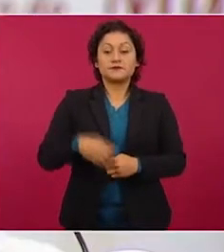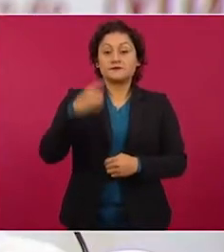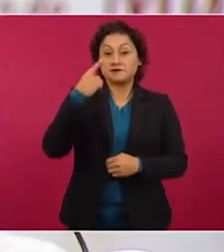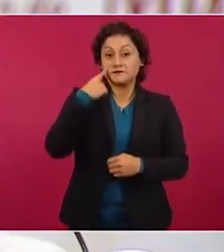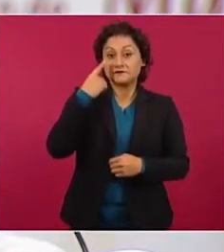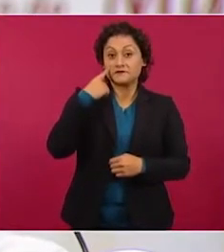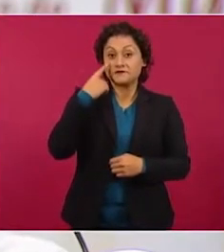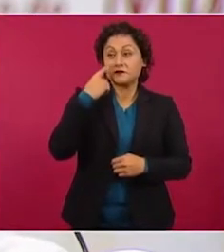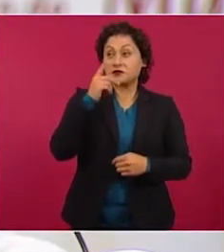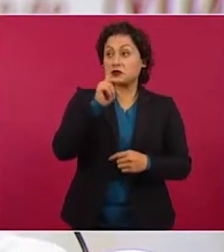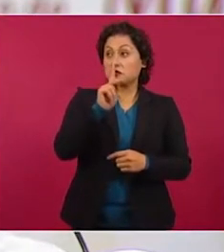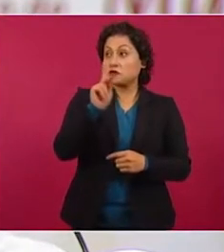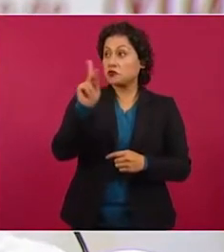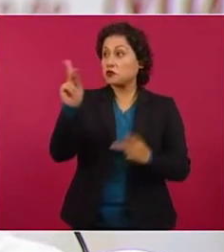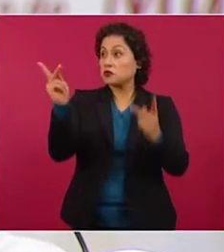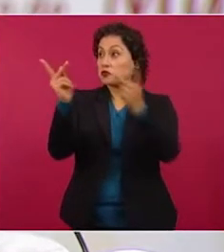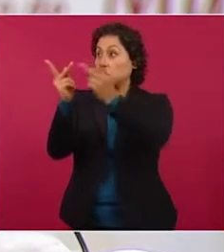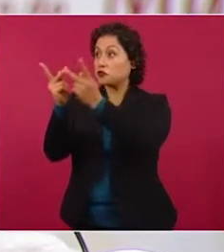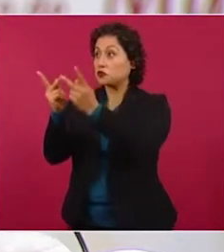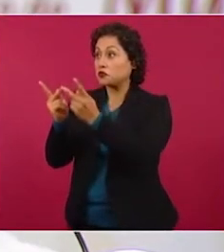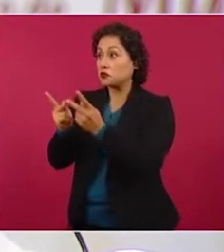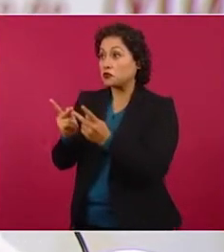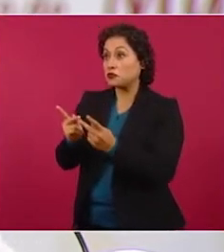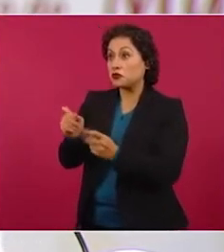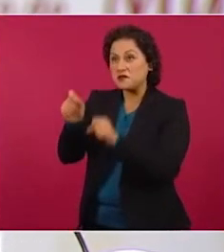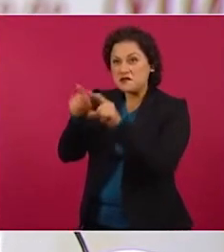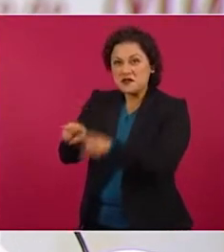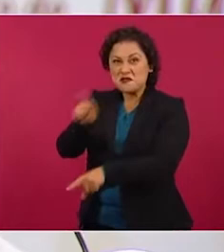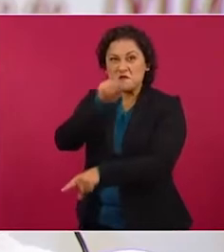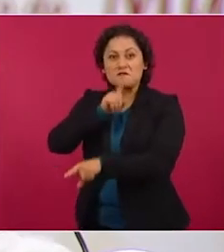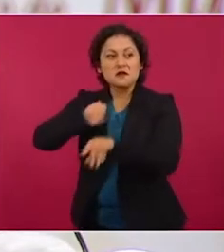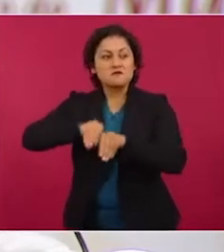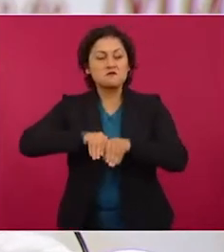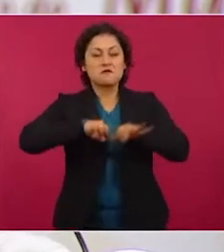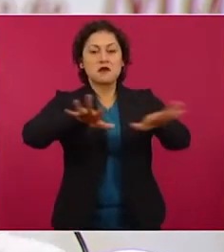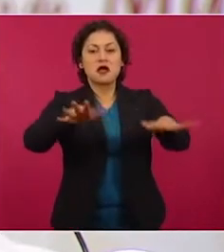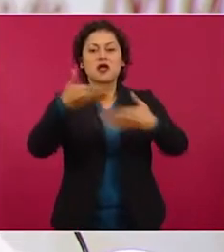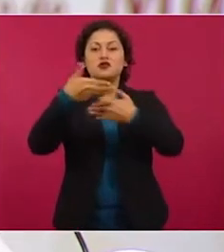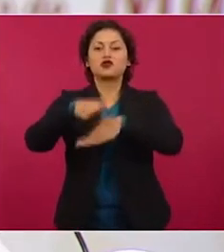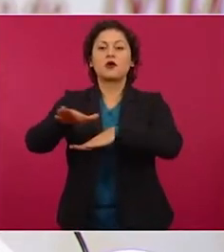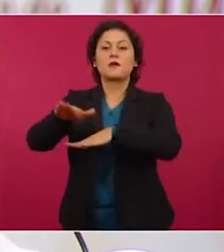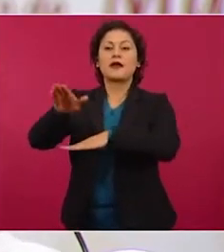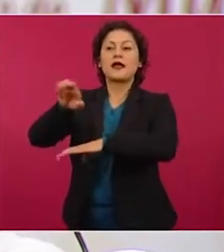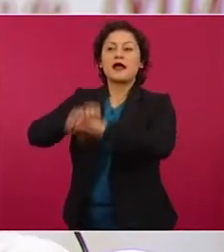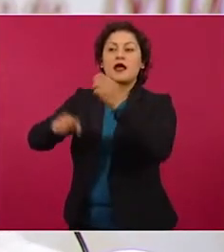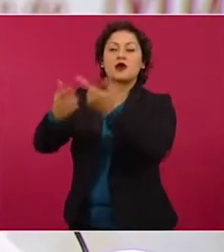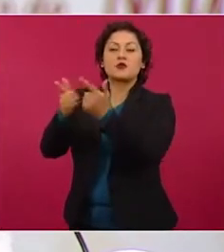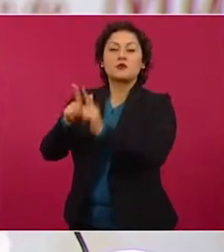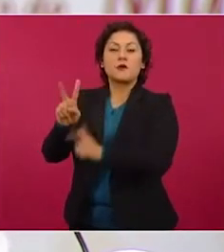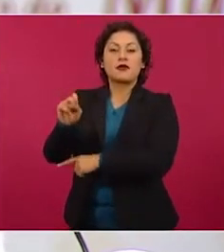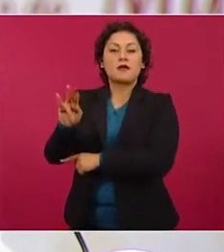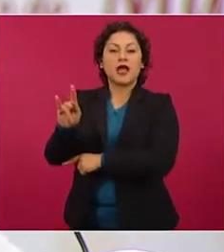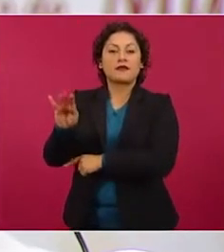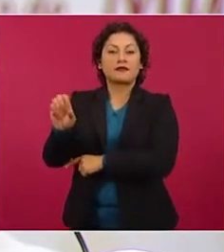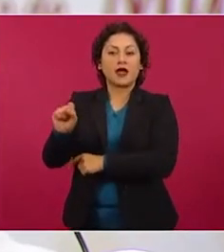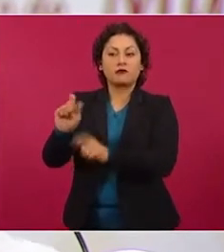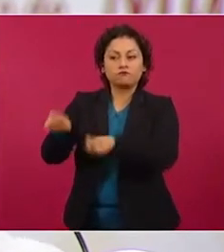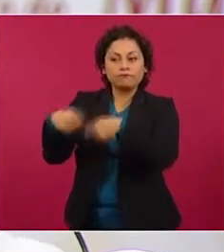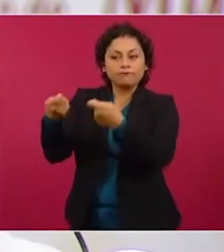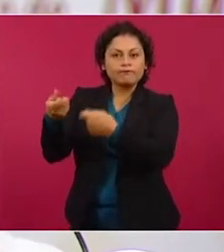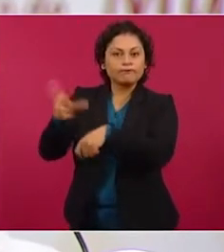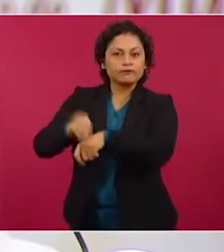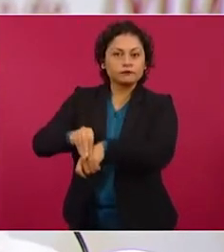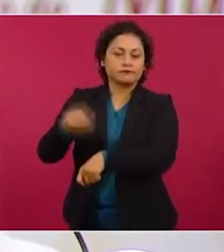una mentira sobre supuesta ampliación de concesiones a Grupo Vidanta. El 16 de febrero,